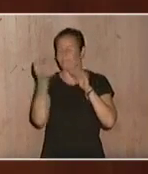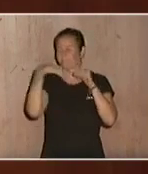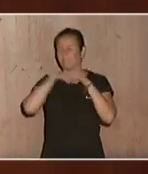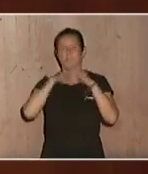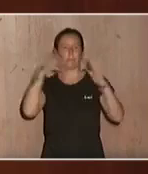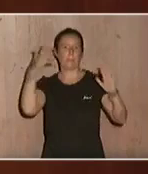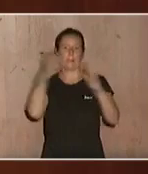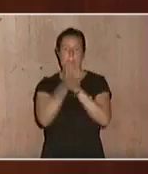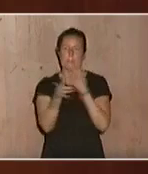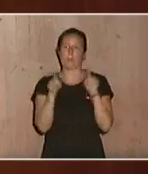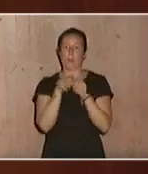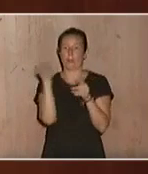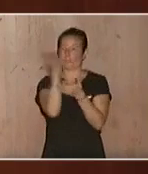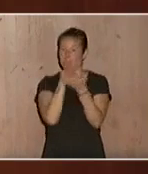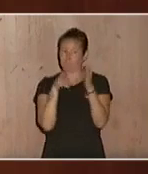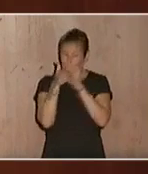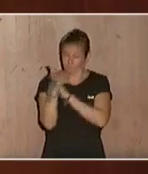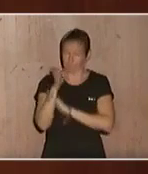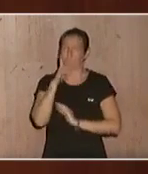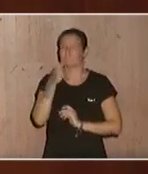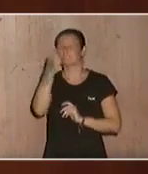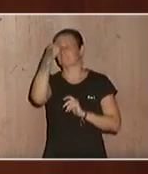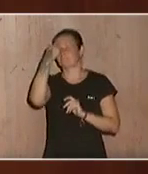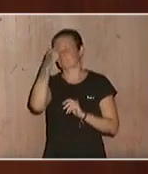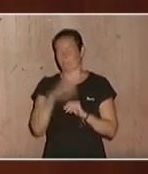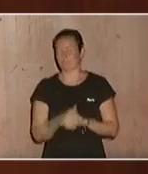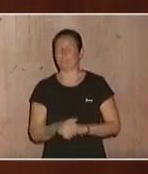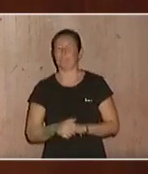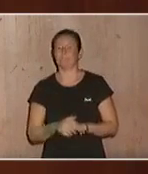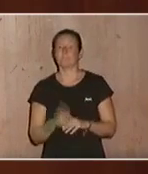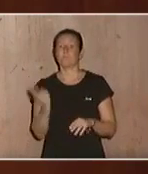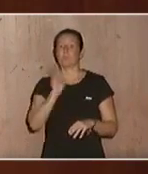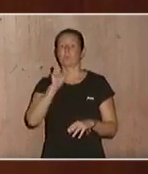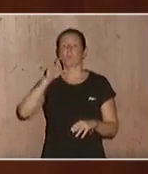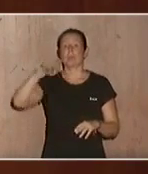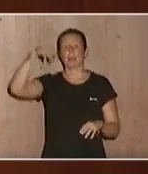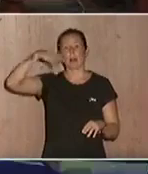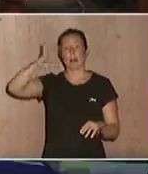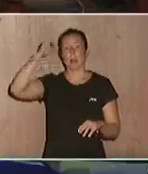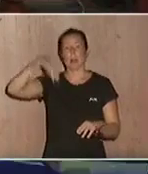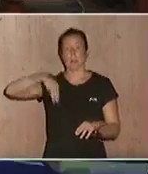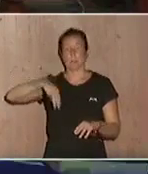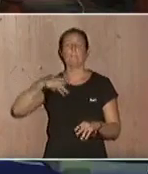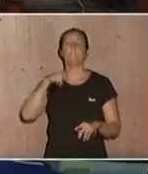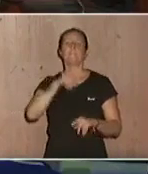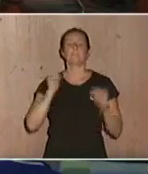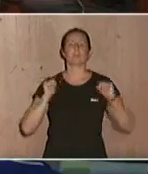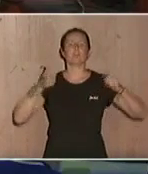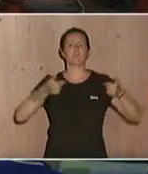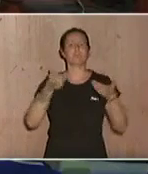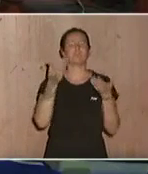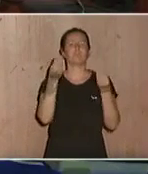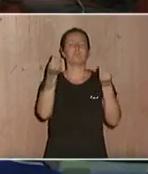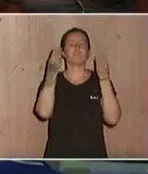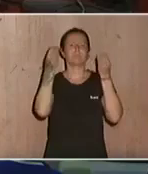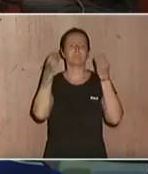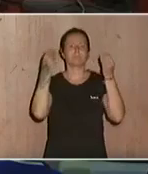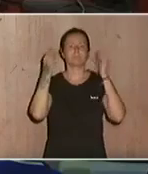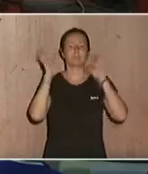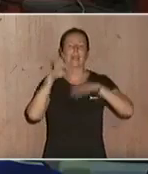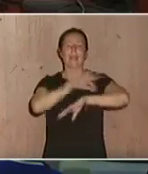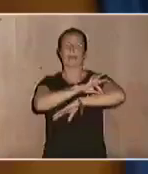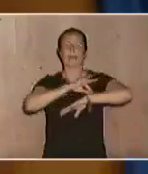esta laudatio. William Thompson inició su formación académica obteniendo el diploma de ingeniero de la